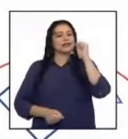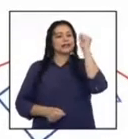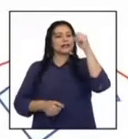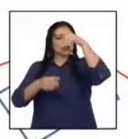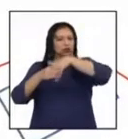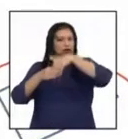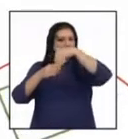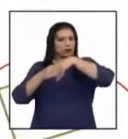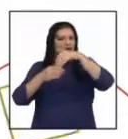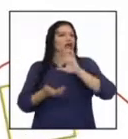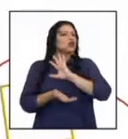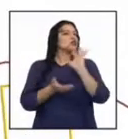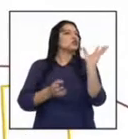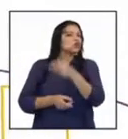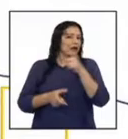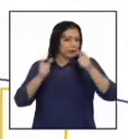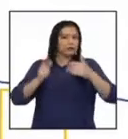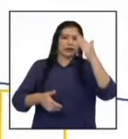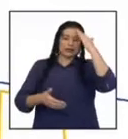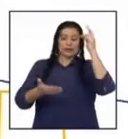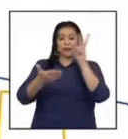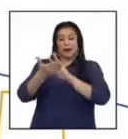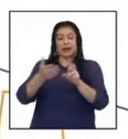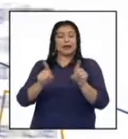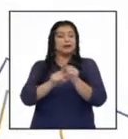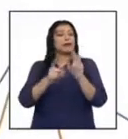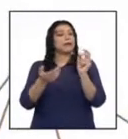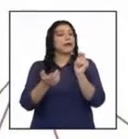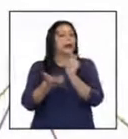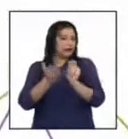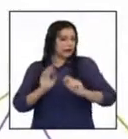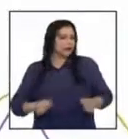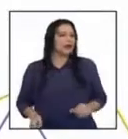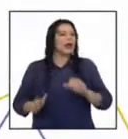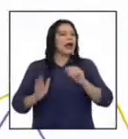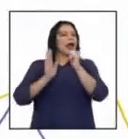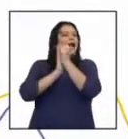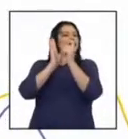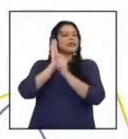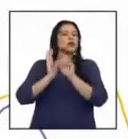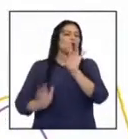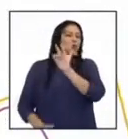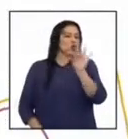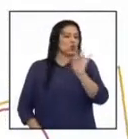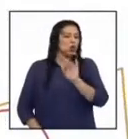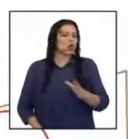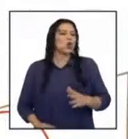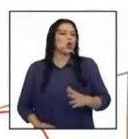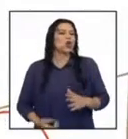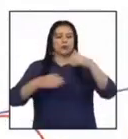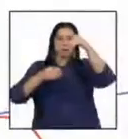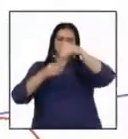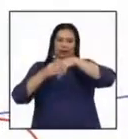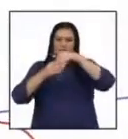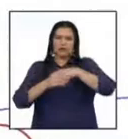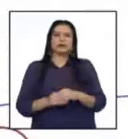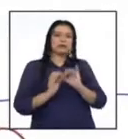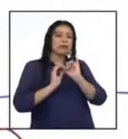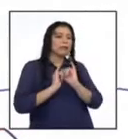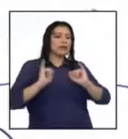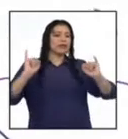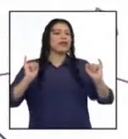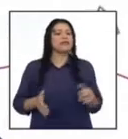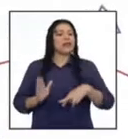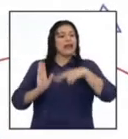de sufragio los ciudadanos que sepan leer y escribir. Artículo 88. El poder electoral es autónomo,